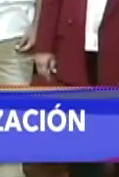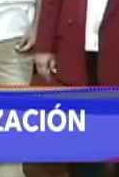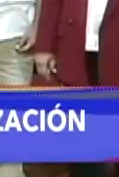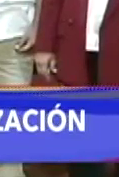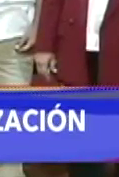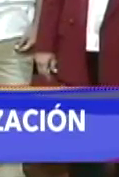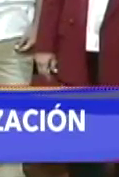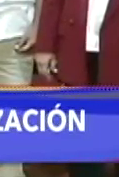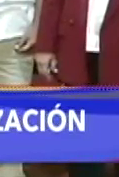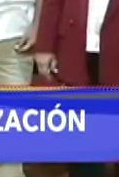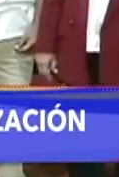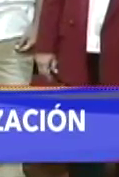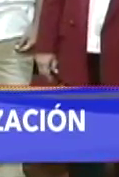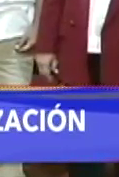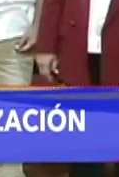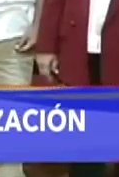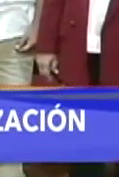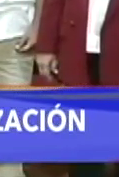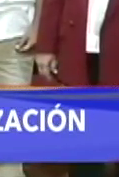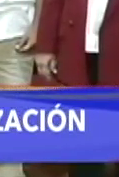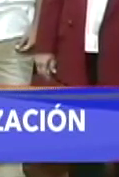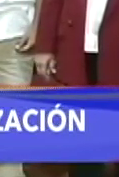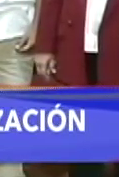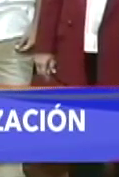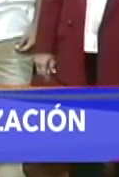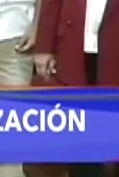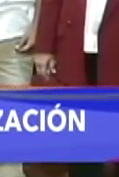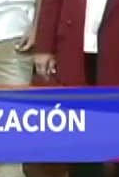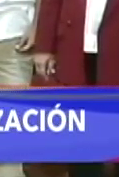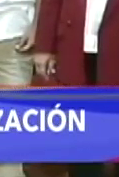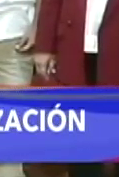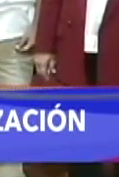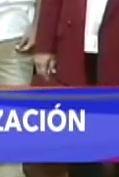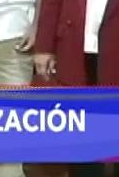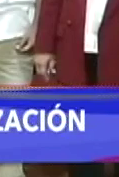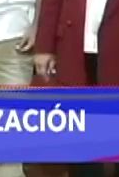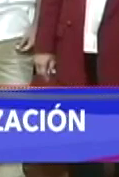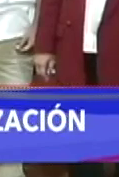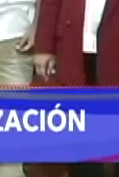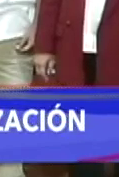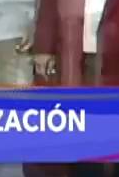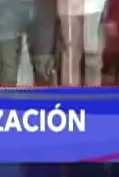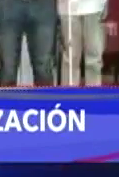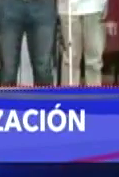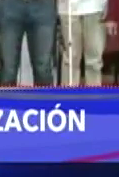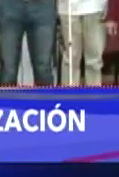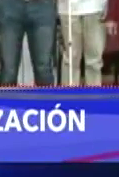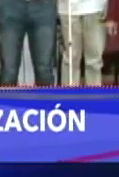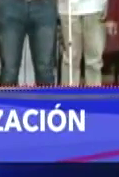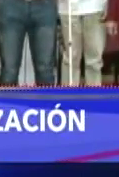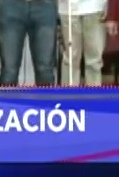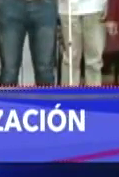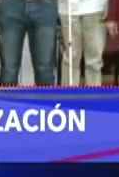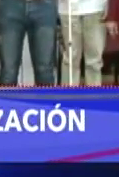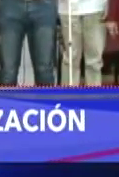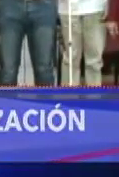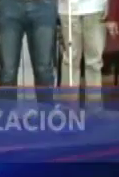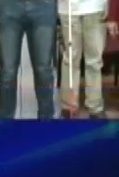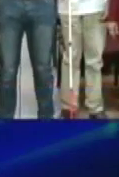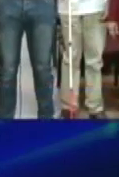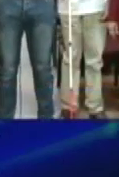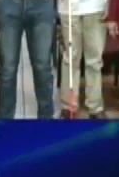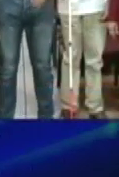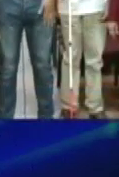gobierno bolivariano, y un pueblo trabajando porque esa educación gratuita se mantenga y cada vez sea de mayor calidad, de mayor pertinencia para